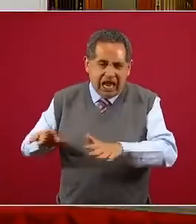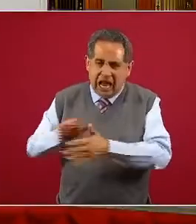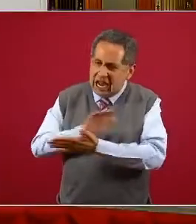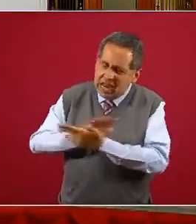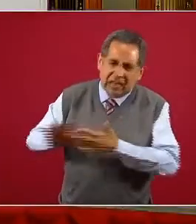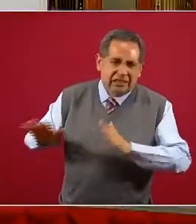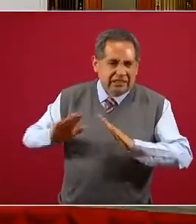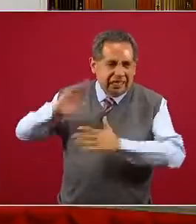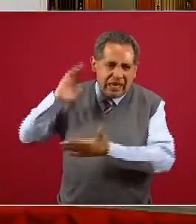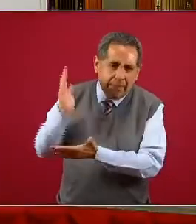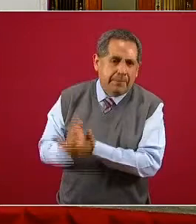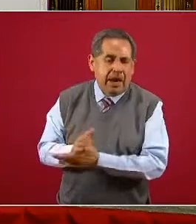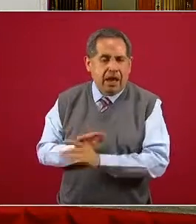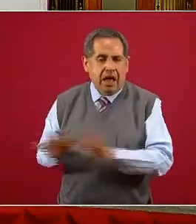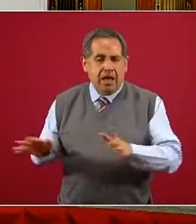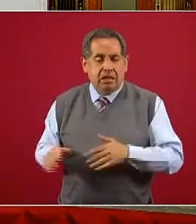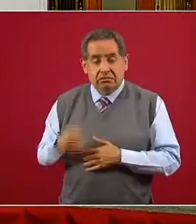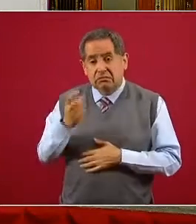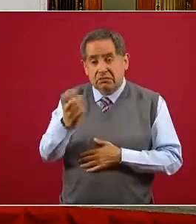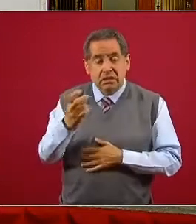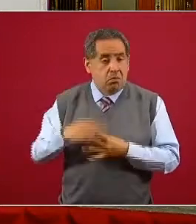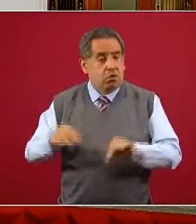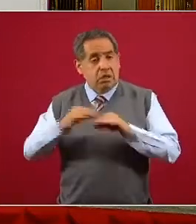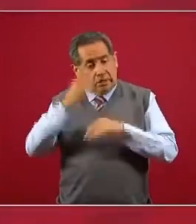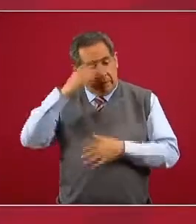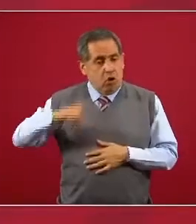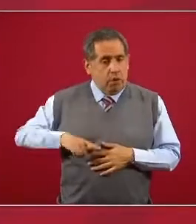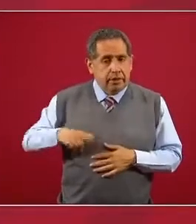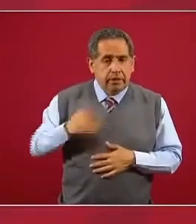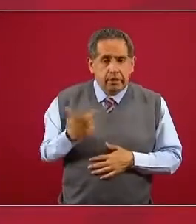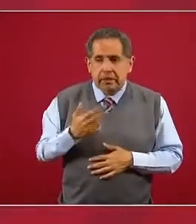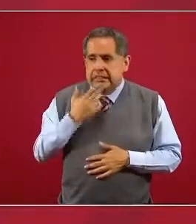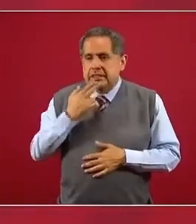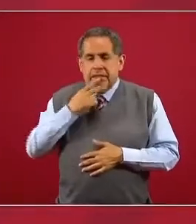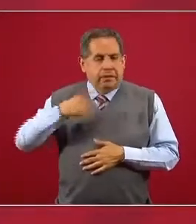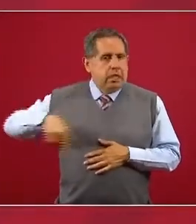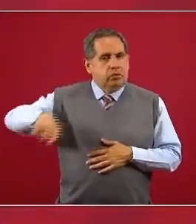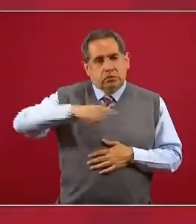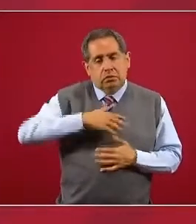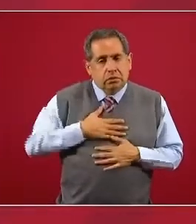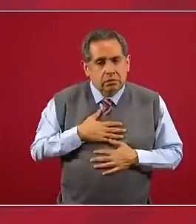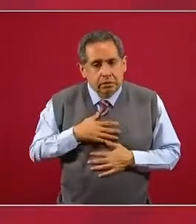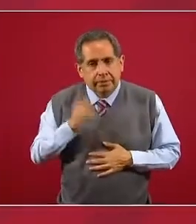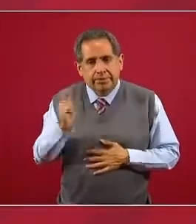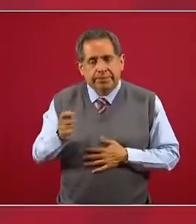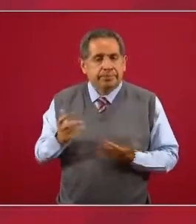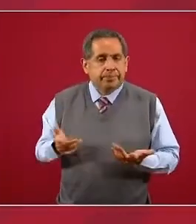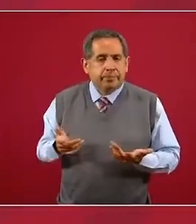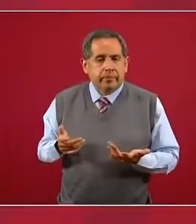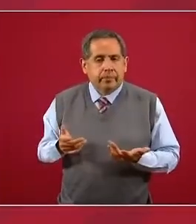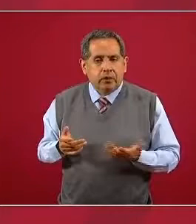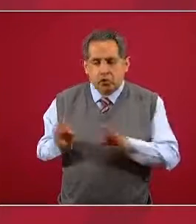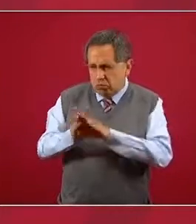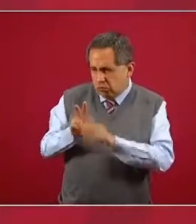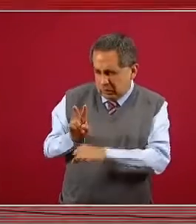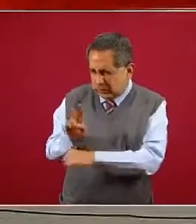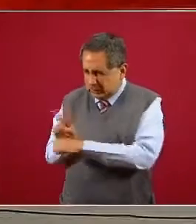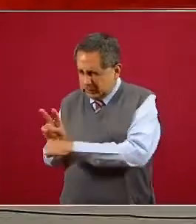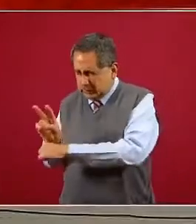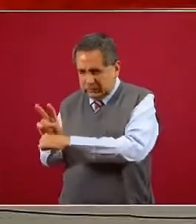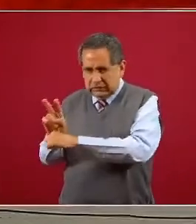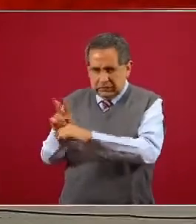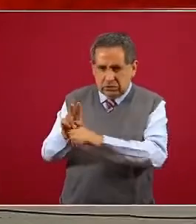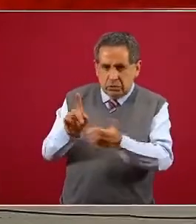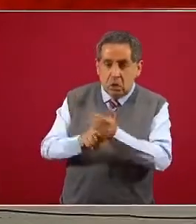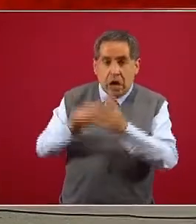espacio fundamental para el gobierno mexicano, como lo es para cualquier otro gobierno, que es la capacidad de,